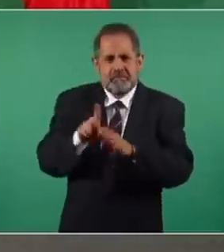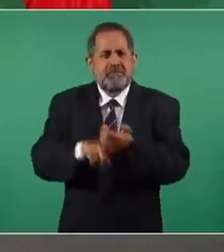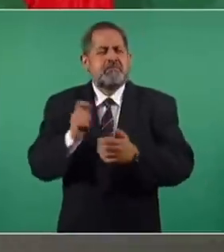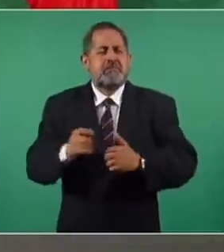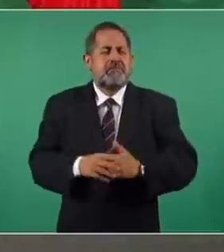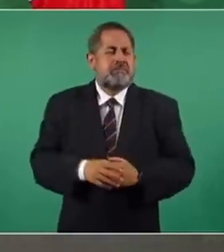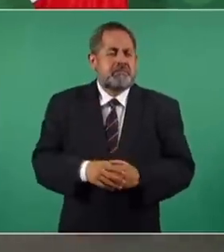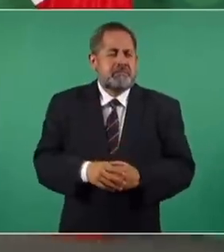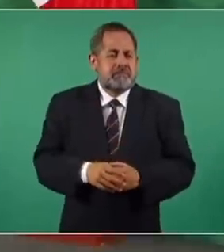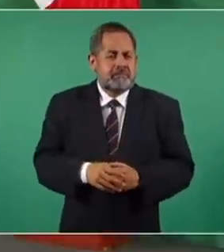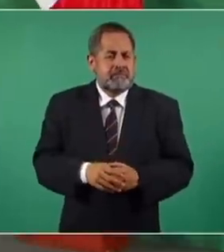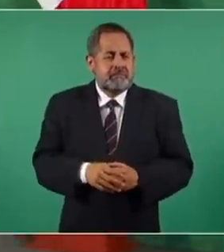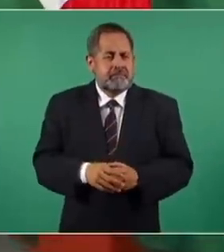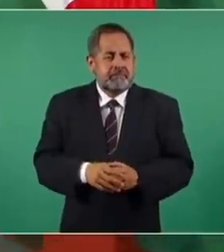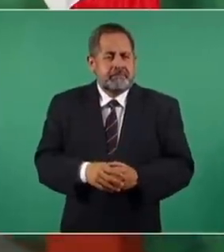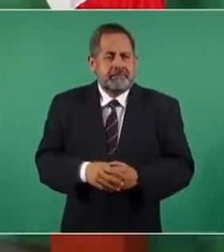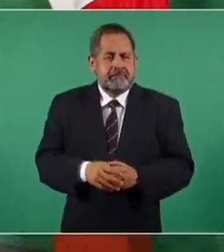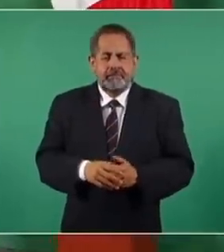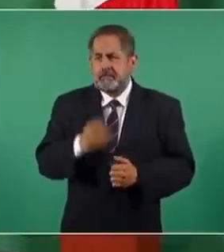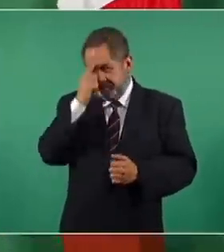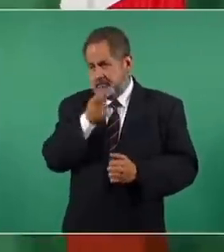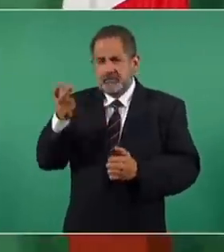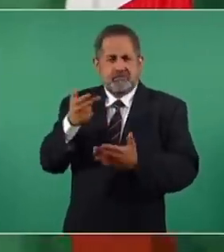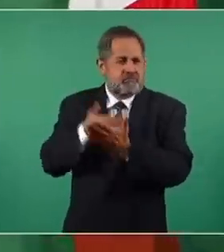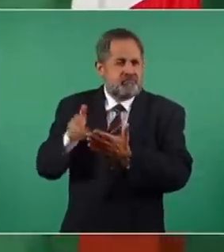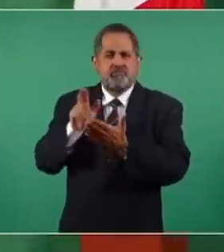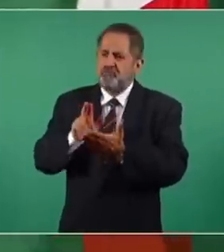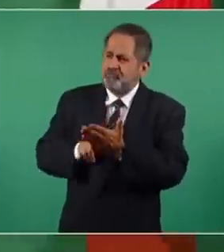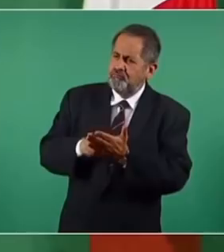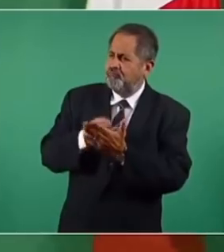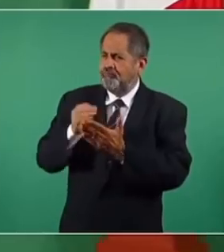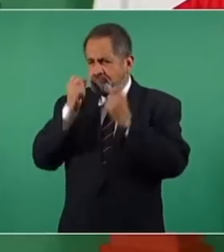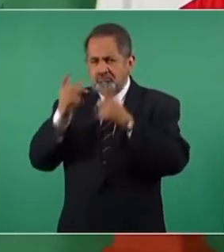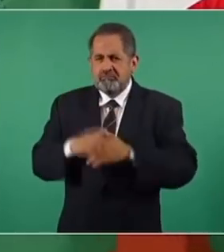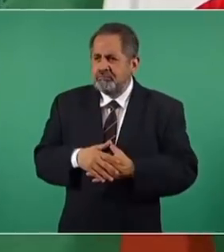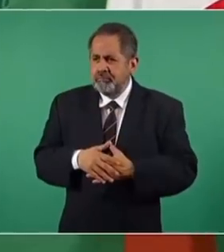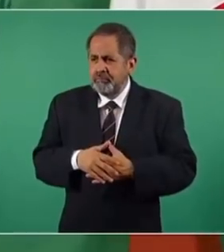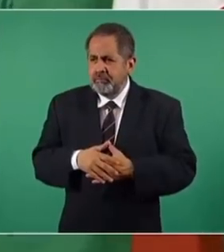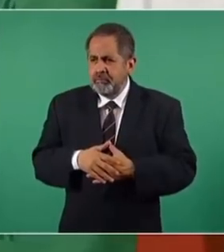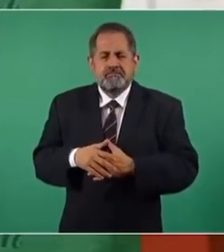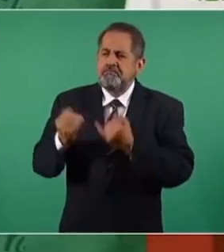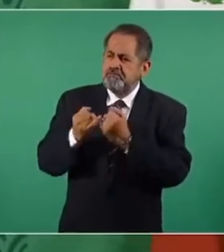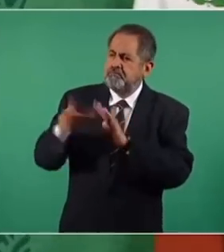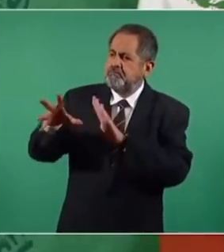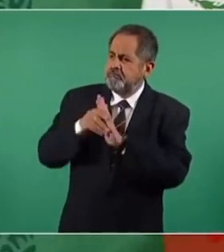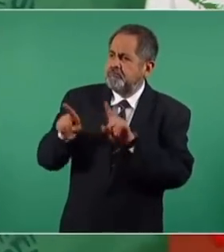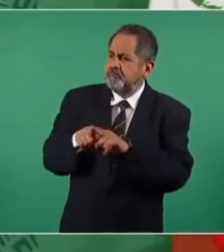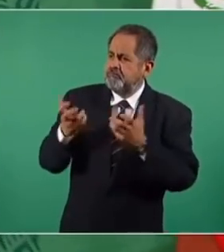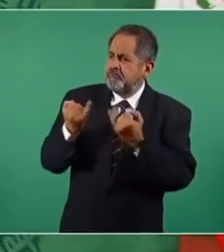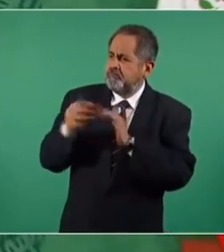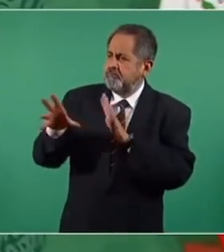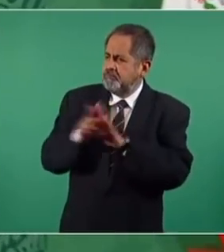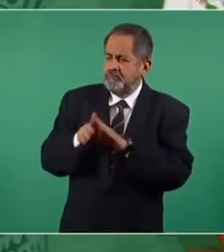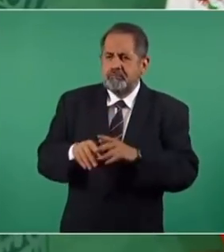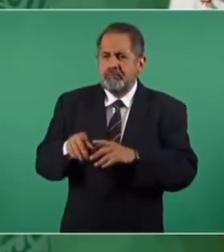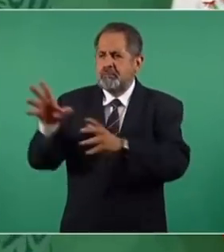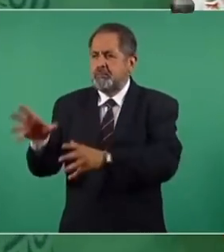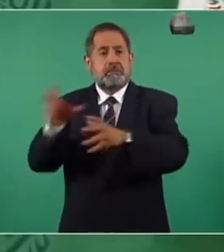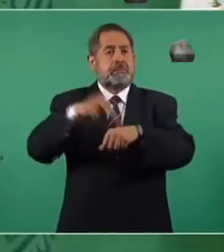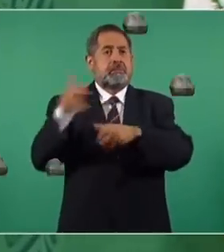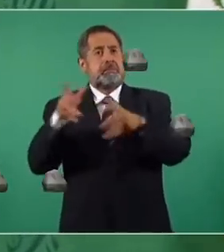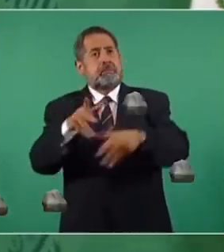incluso a héroes, heroínas, es siguiendo su ejemplo, no convirtiéndolos en piedra.